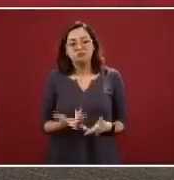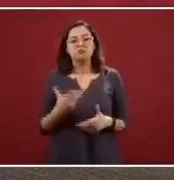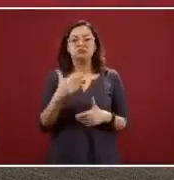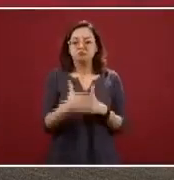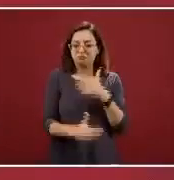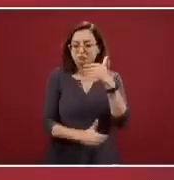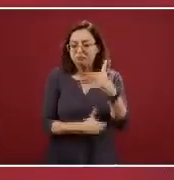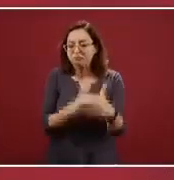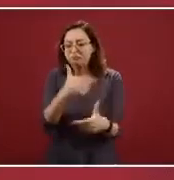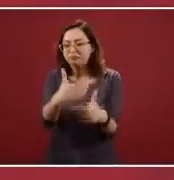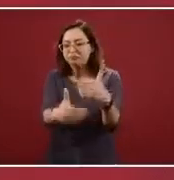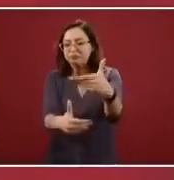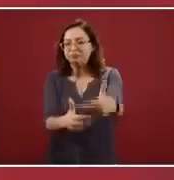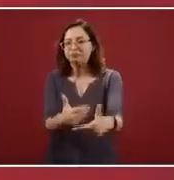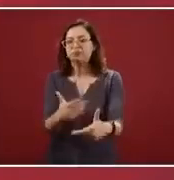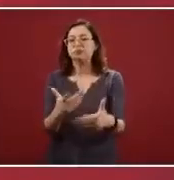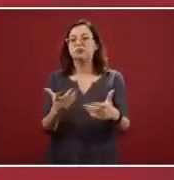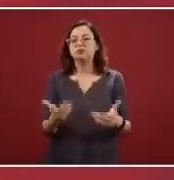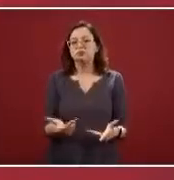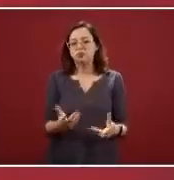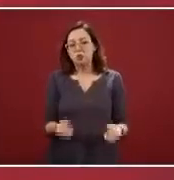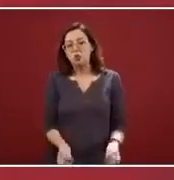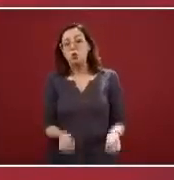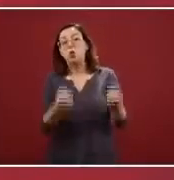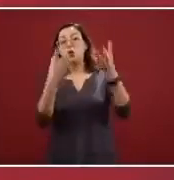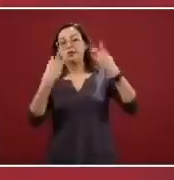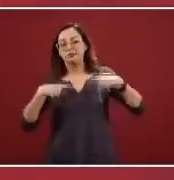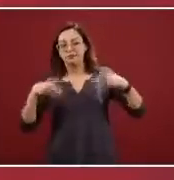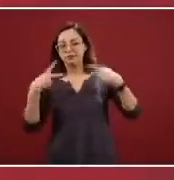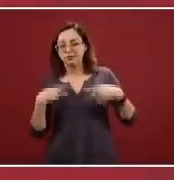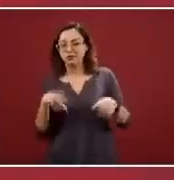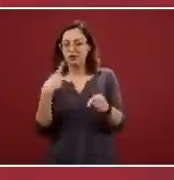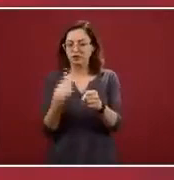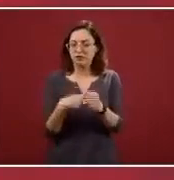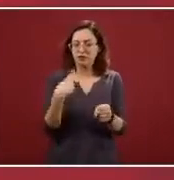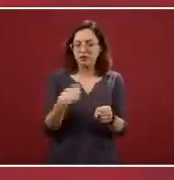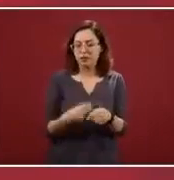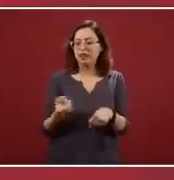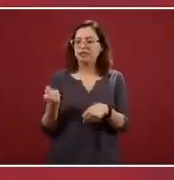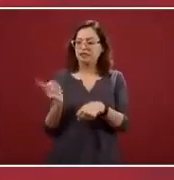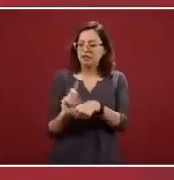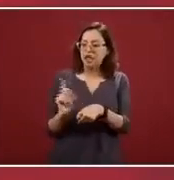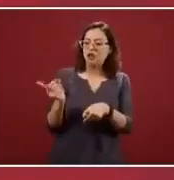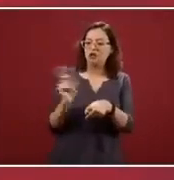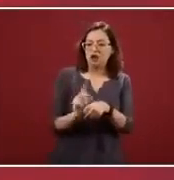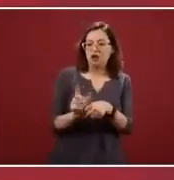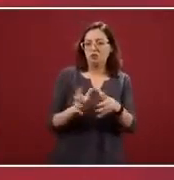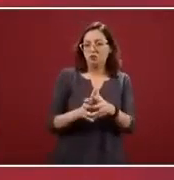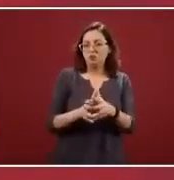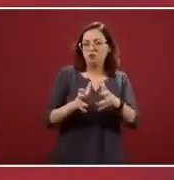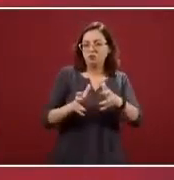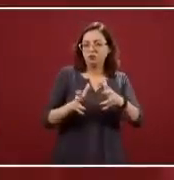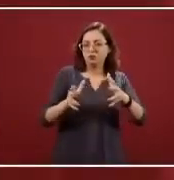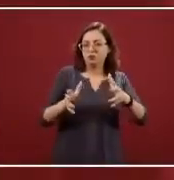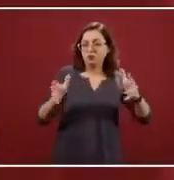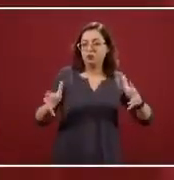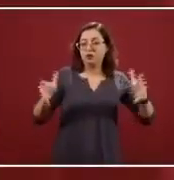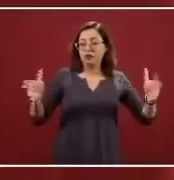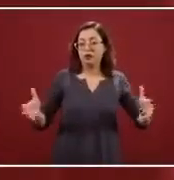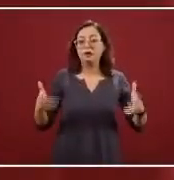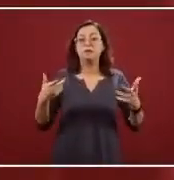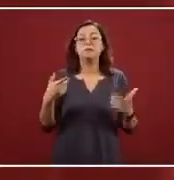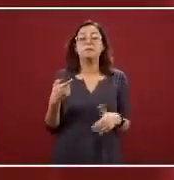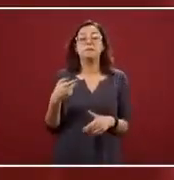mano con la carga de enfermedad o la cantidad de casos que se va día con día integrando. Pero además, el estudio de contactos es